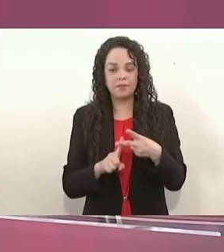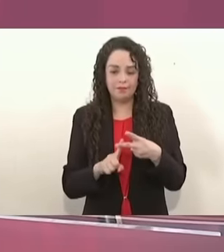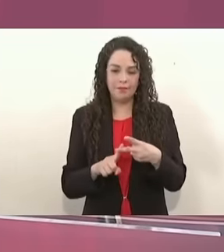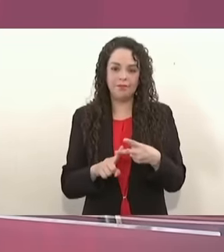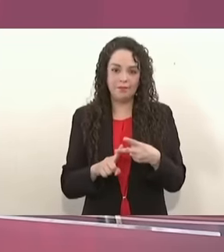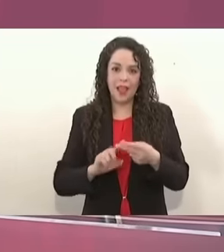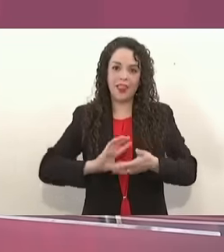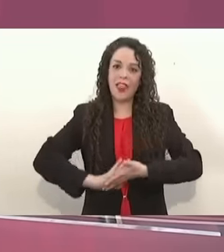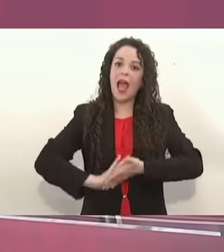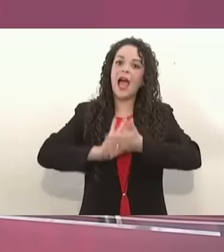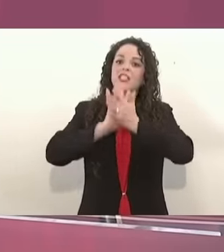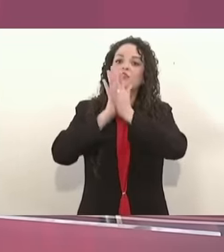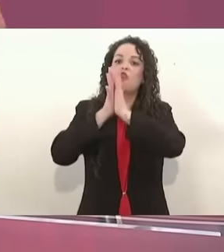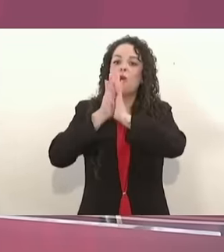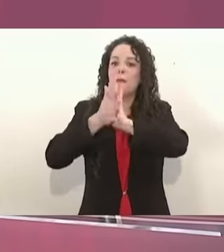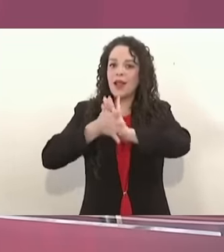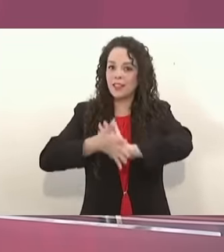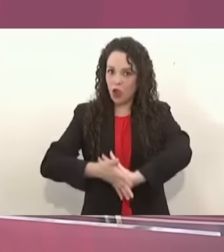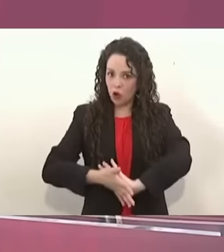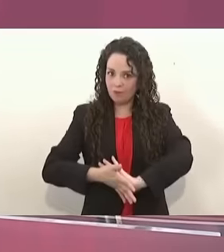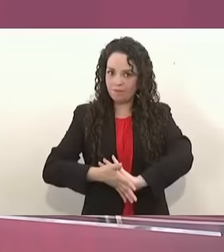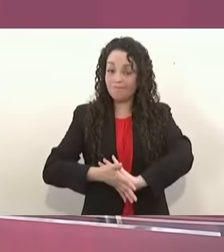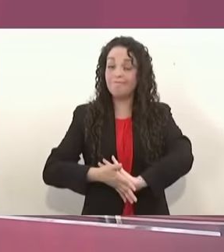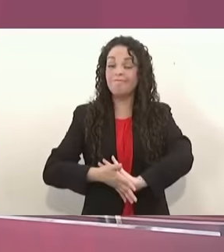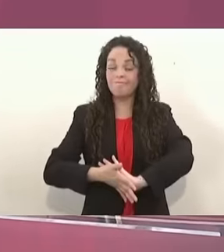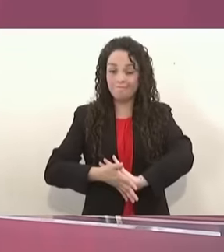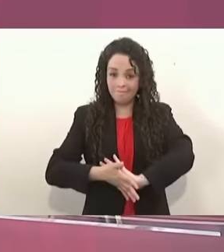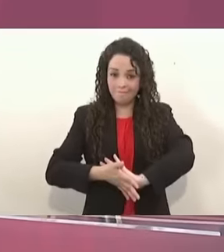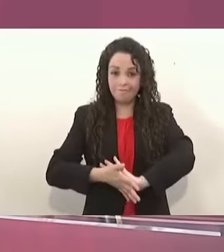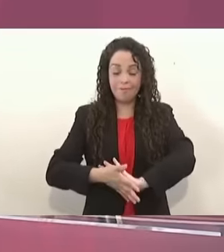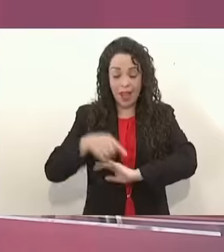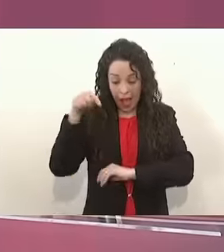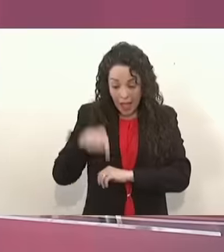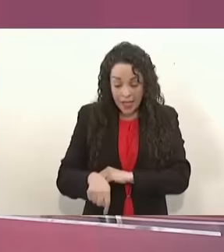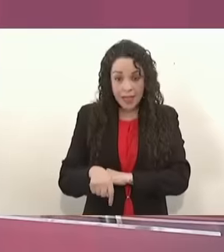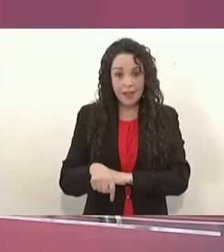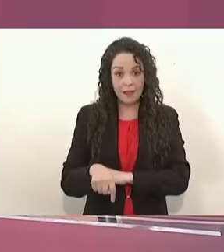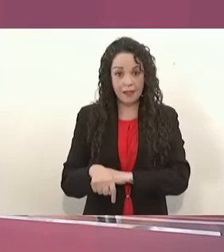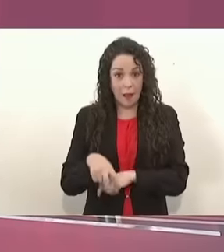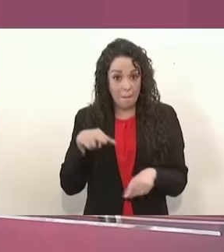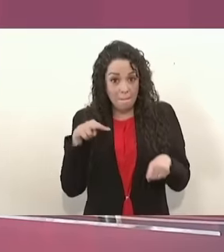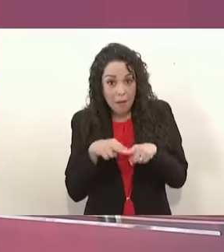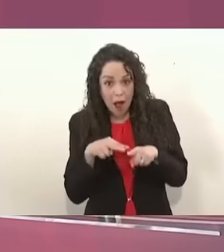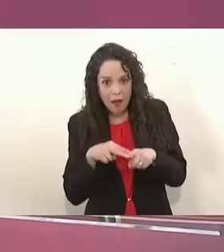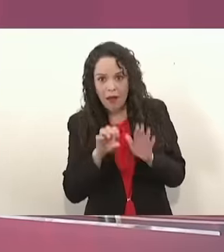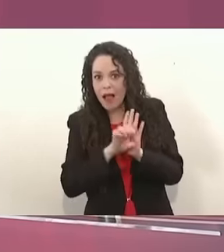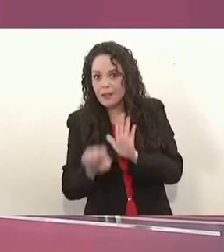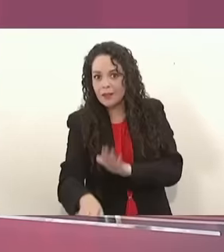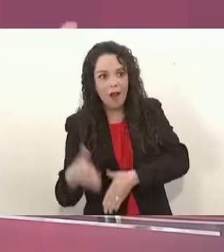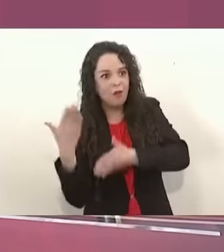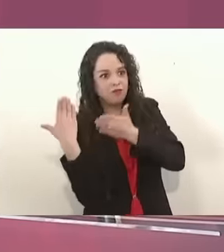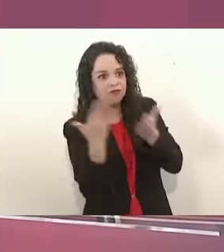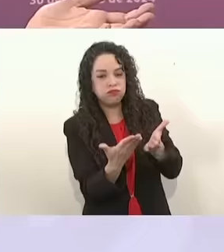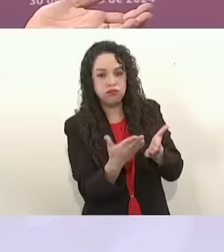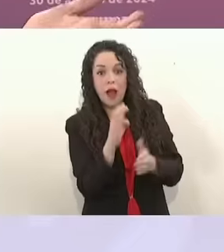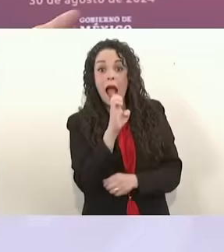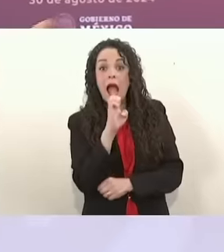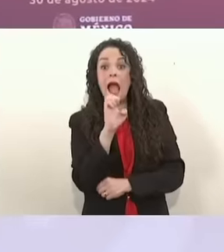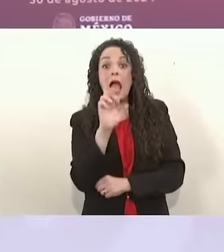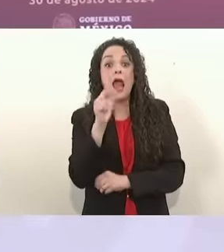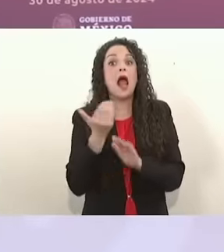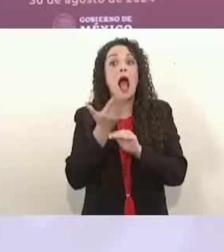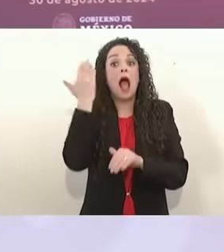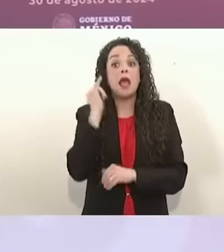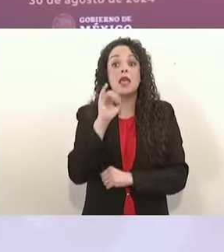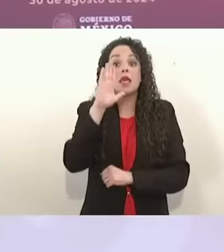transformación. Y aquí en este parque se ve la transformación. De lo que iba a ser un aeropuerto para servir unos